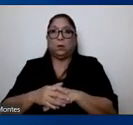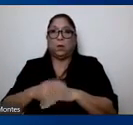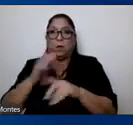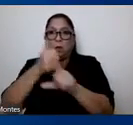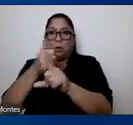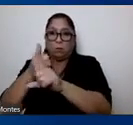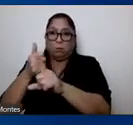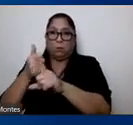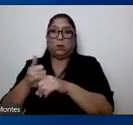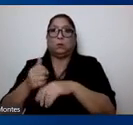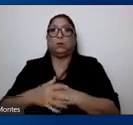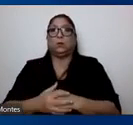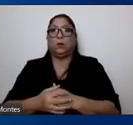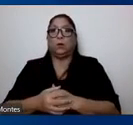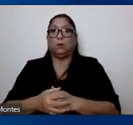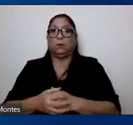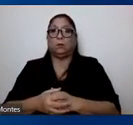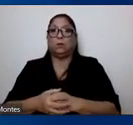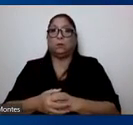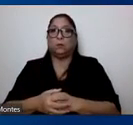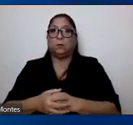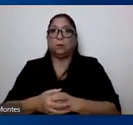accionar.